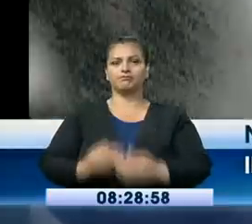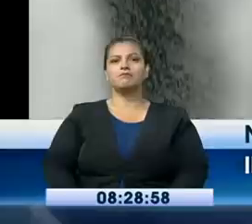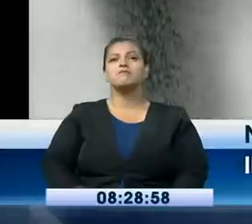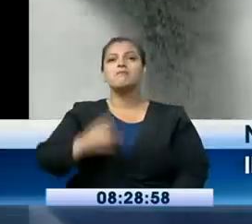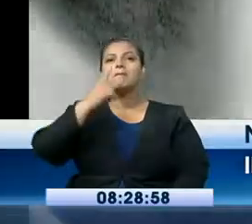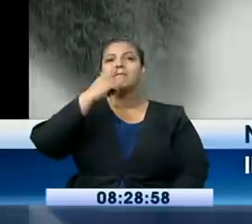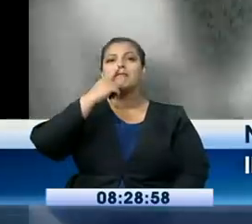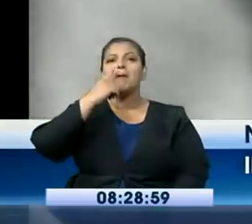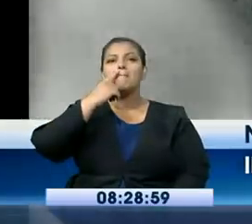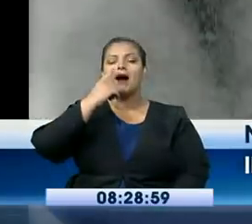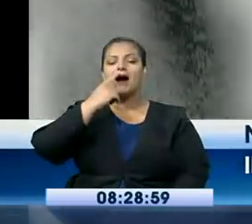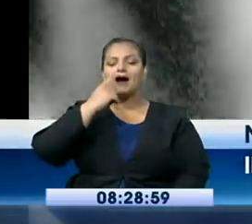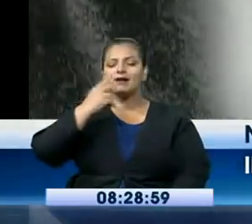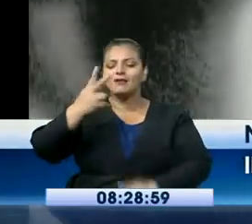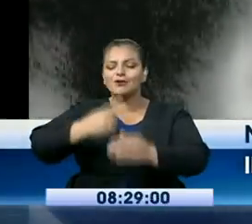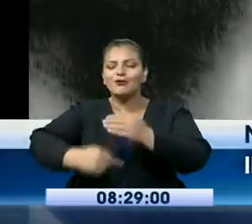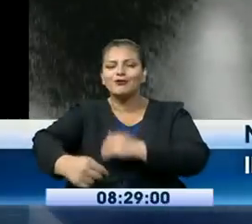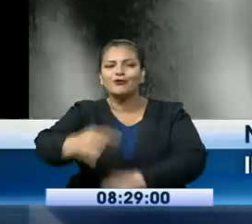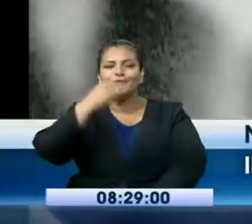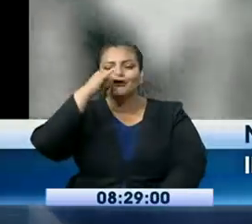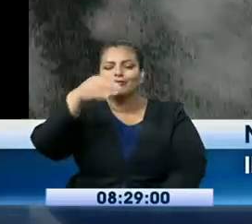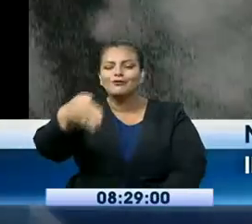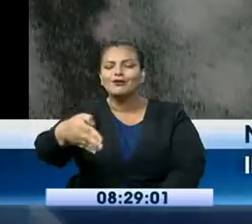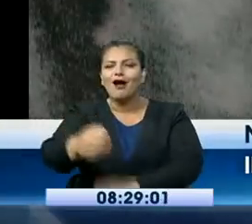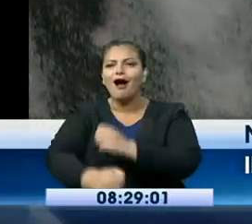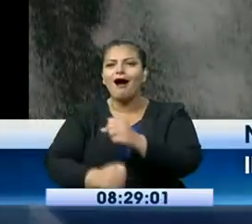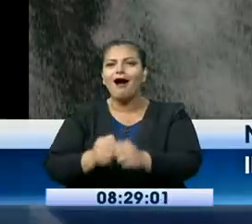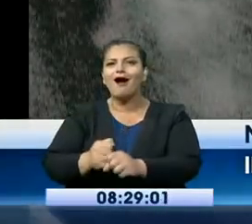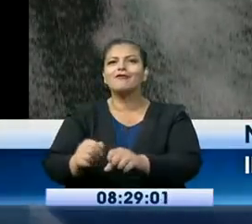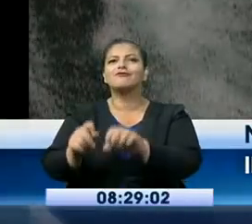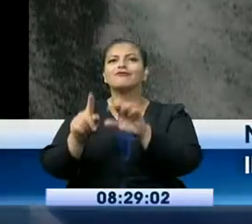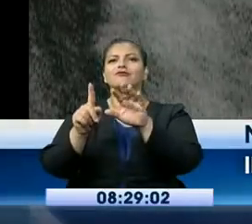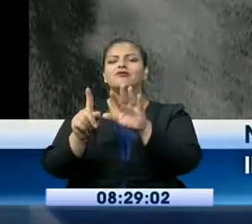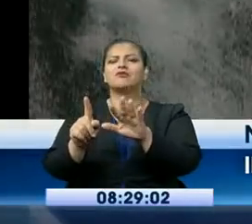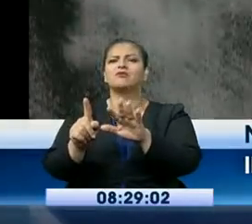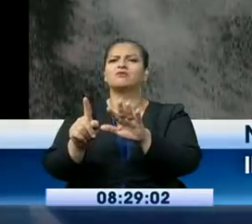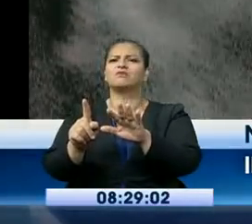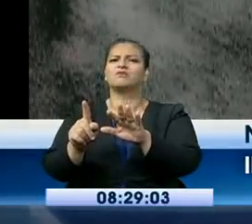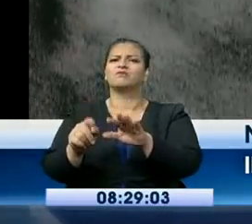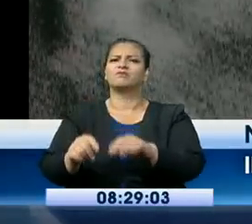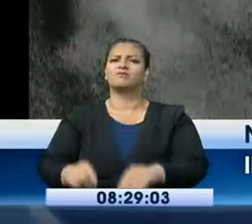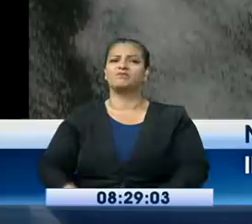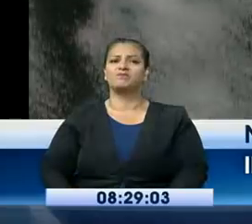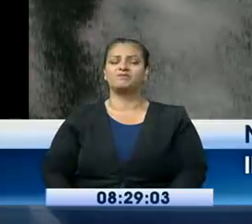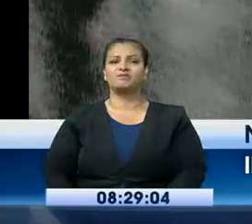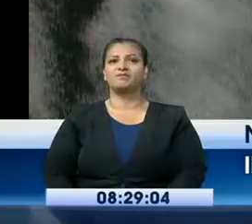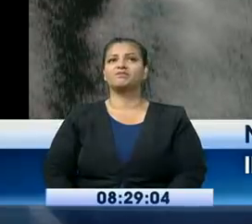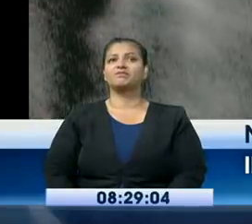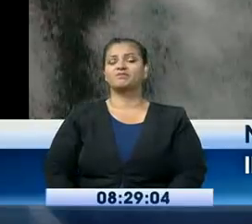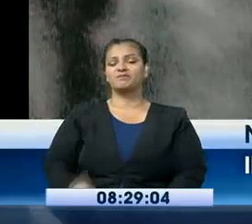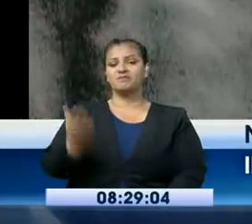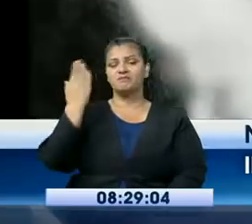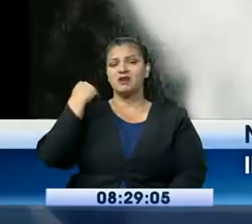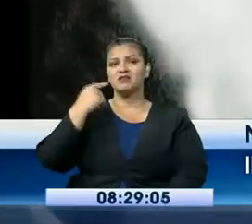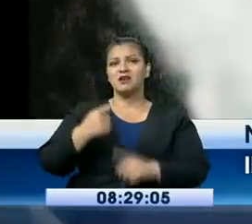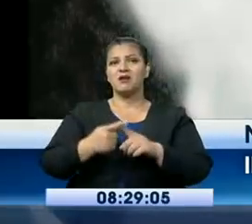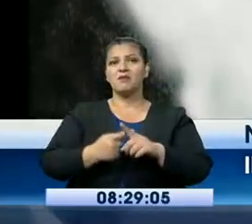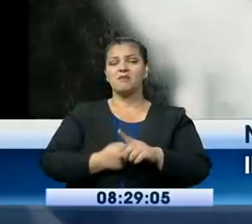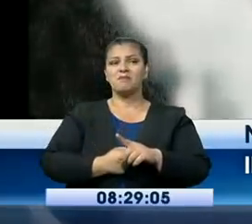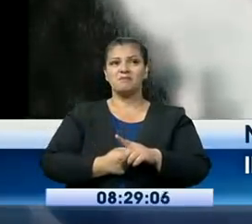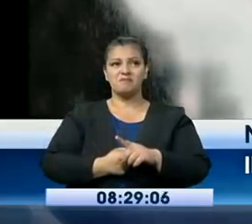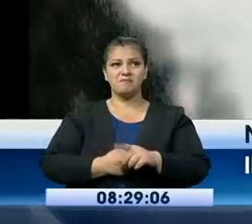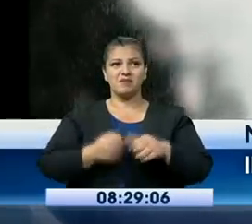el pequeño de seis años según la denuncia puesta por la madre desde el mes de diciembre el menor venía siendo abusado sexualmente